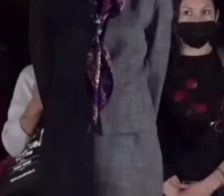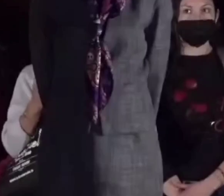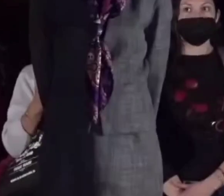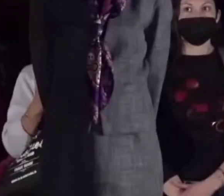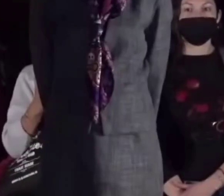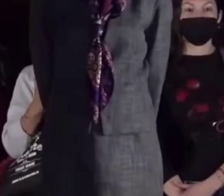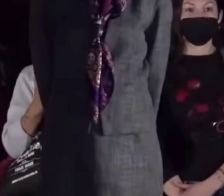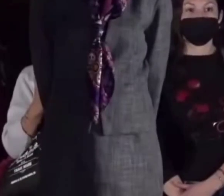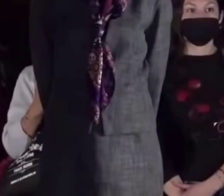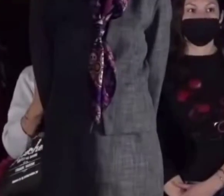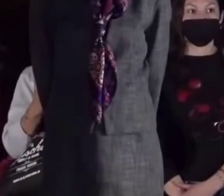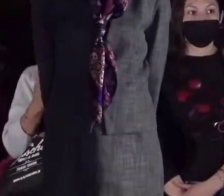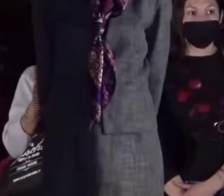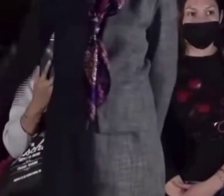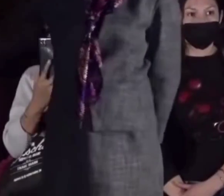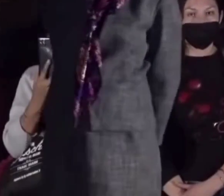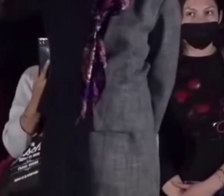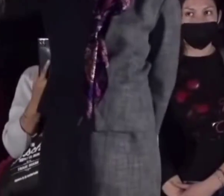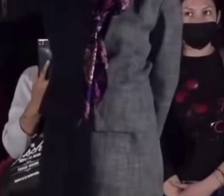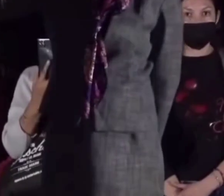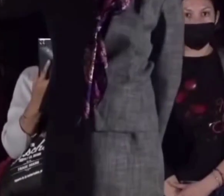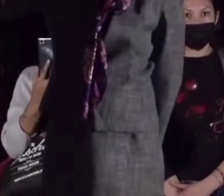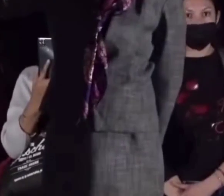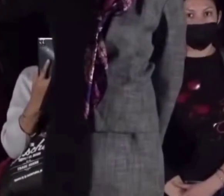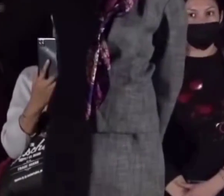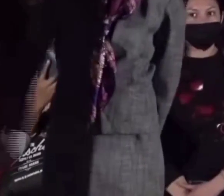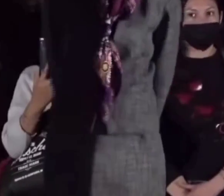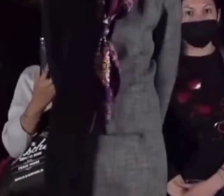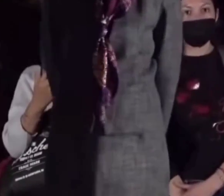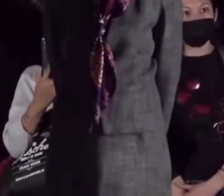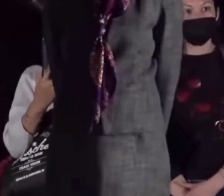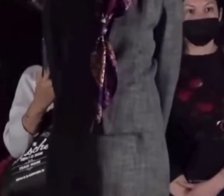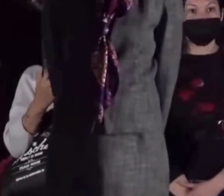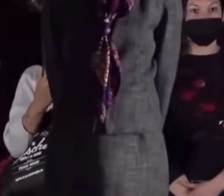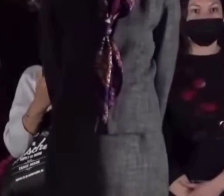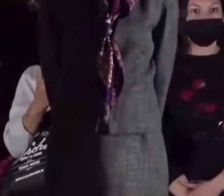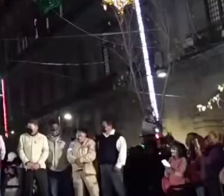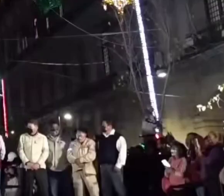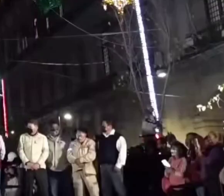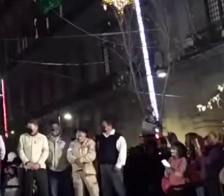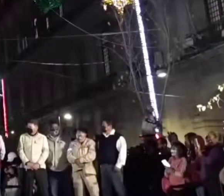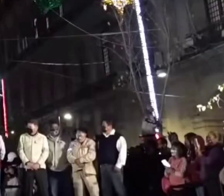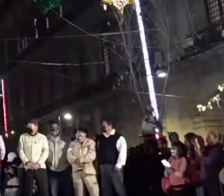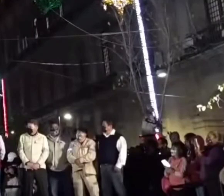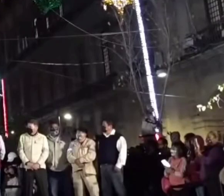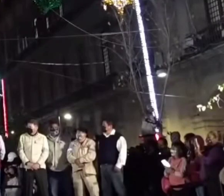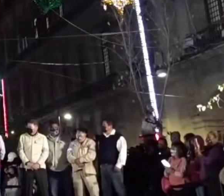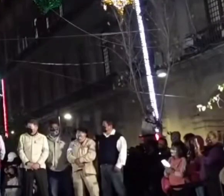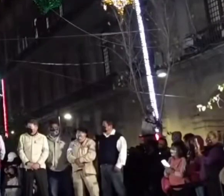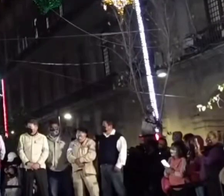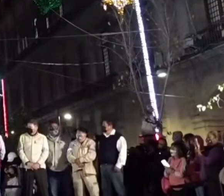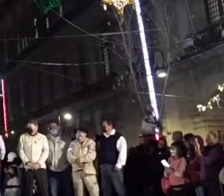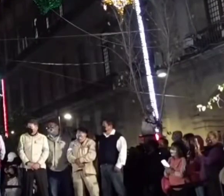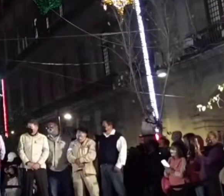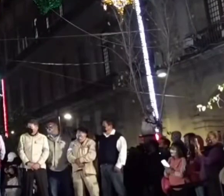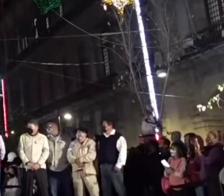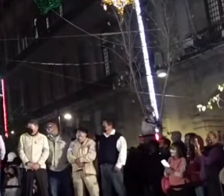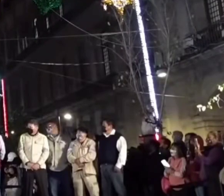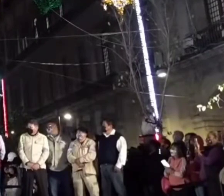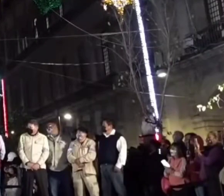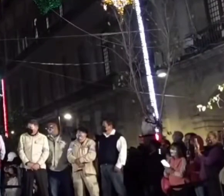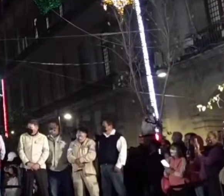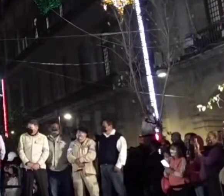de cables de alimentación. 90% de este material es reciclado, utilizamos el de un año tras otro. Y